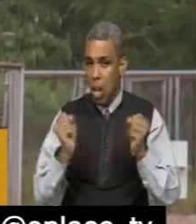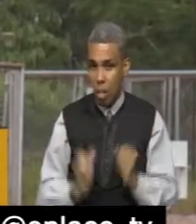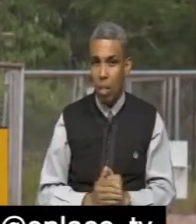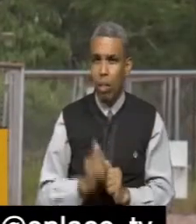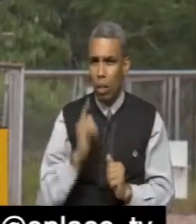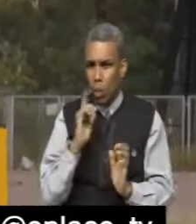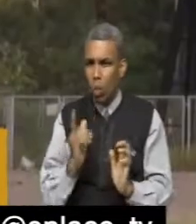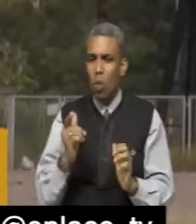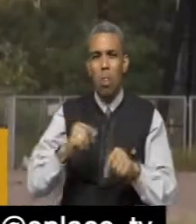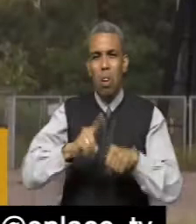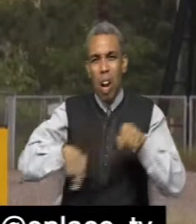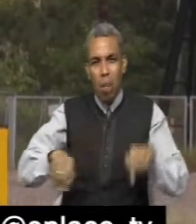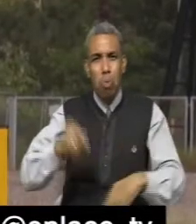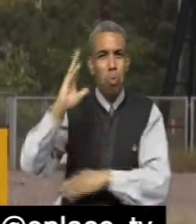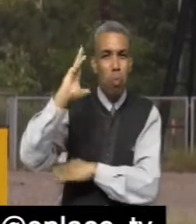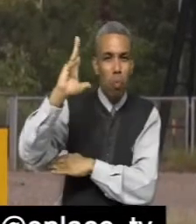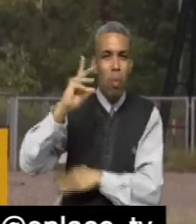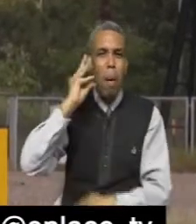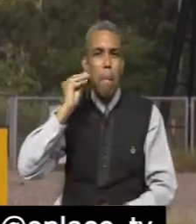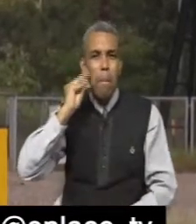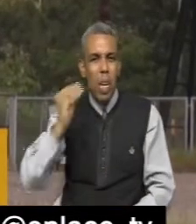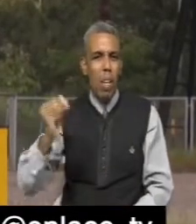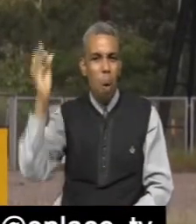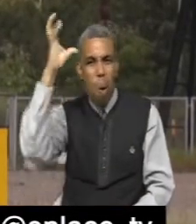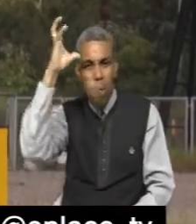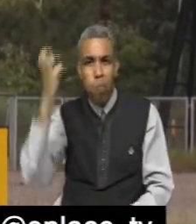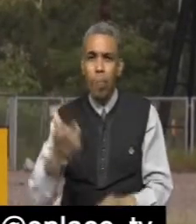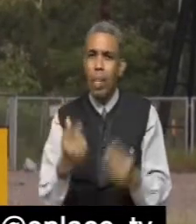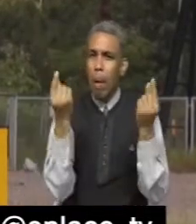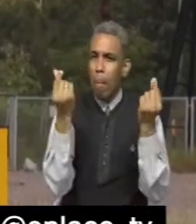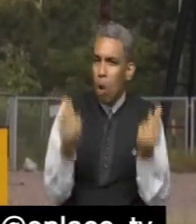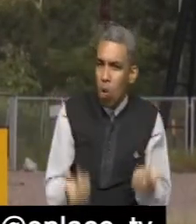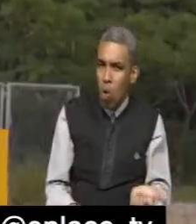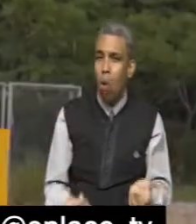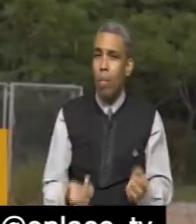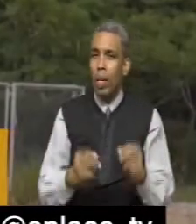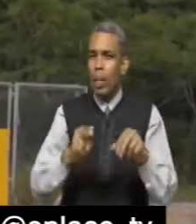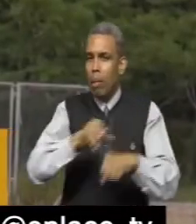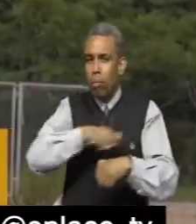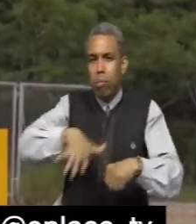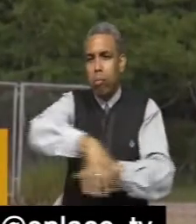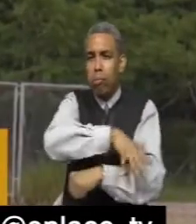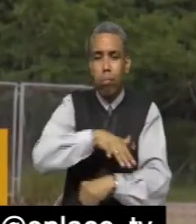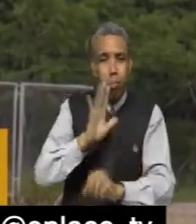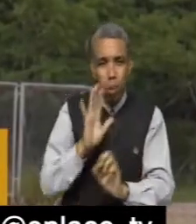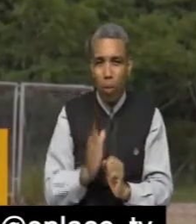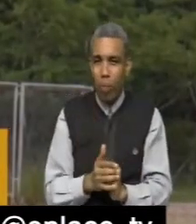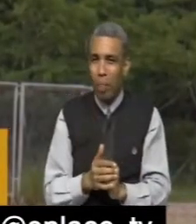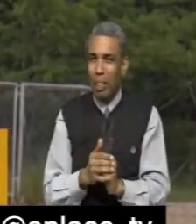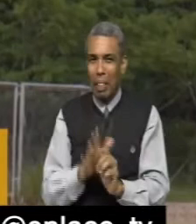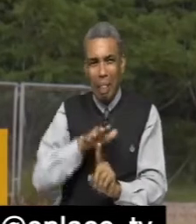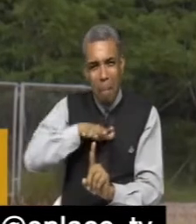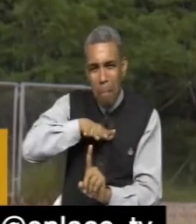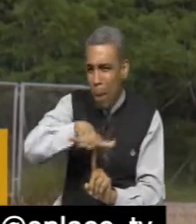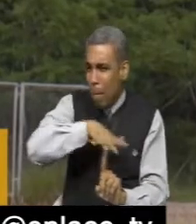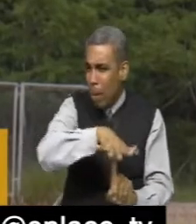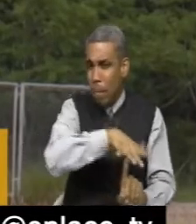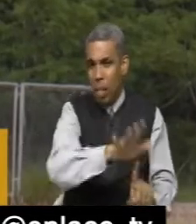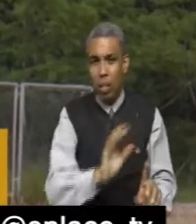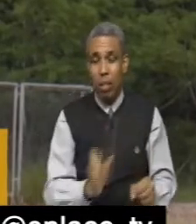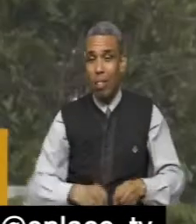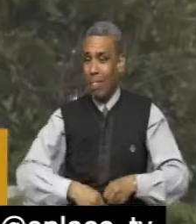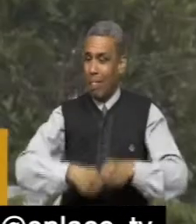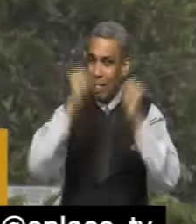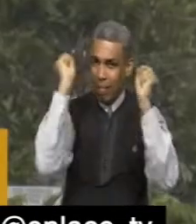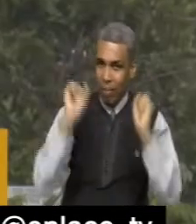jurídica, técnica y científicamente cuáles eran los impactos de esta técnica, que a nuestro punto de vista es una técnica criminal.